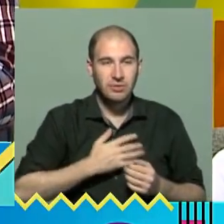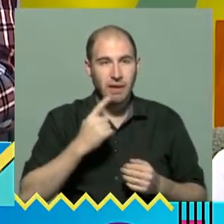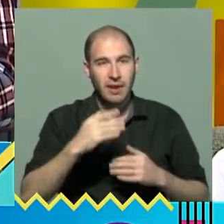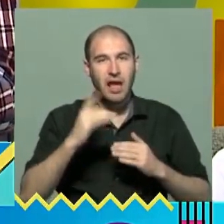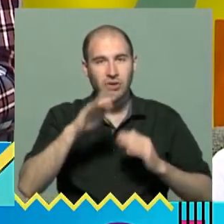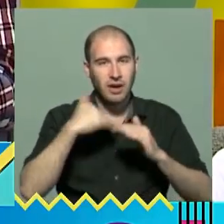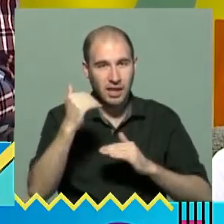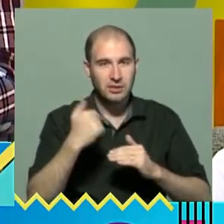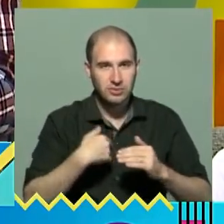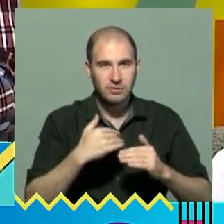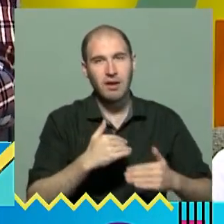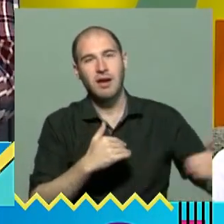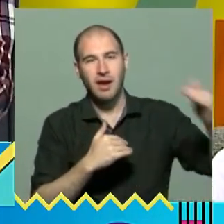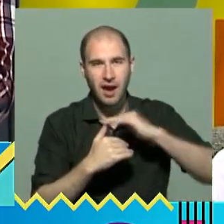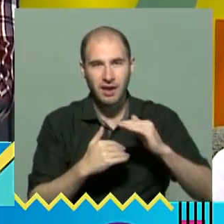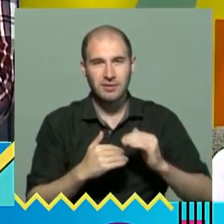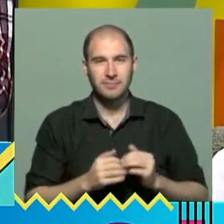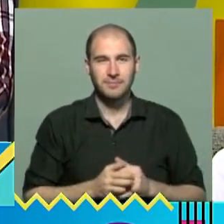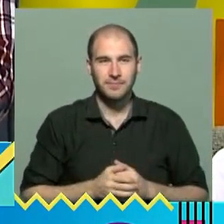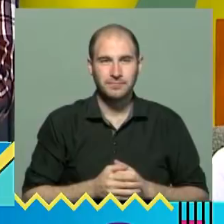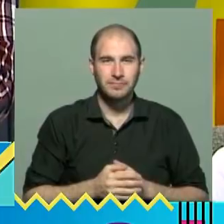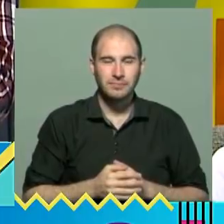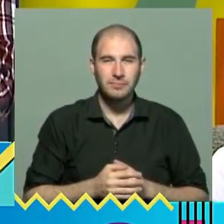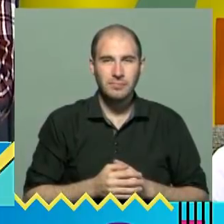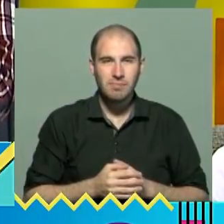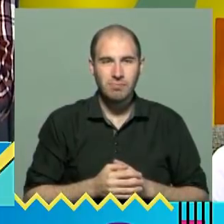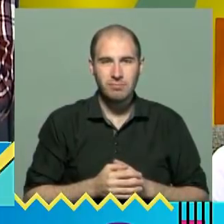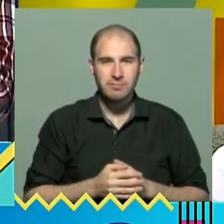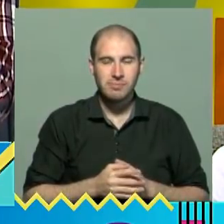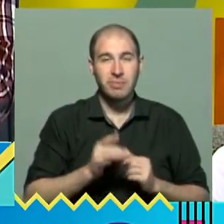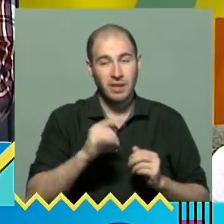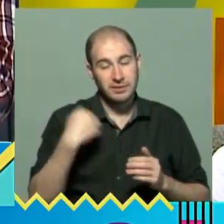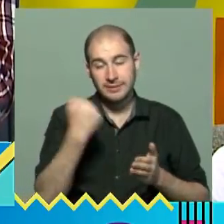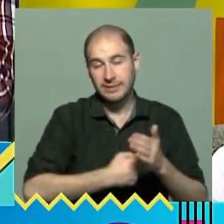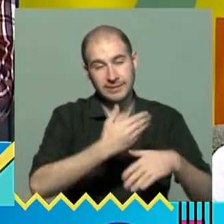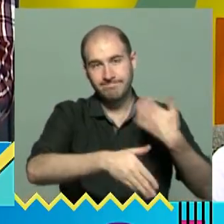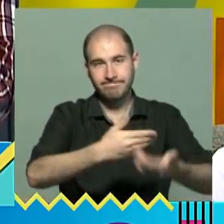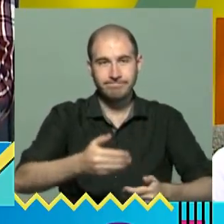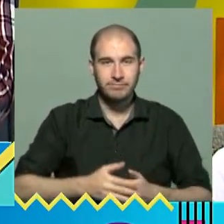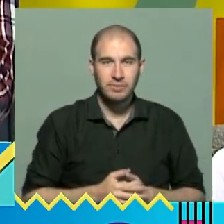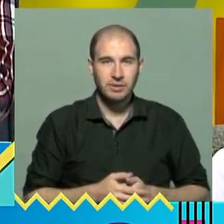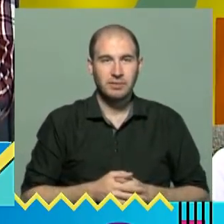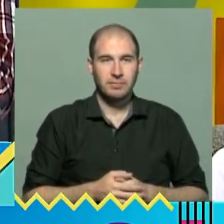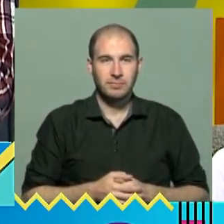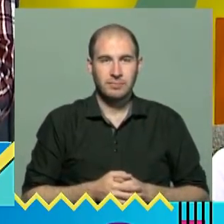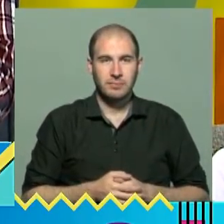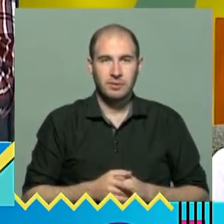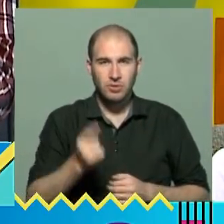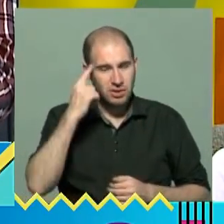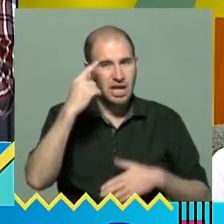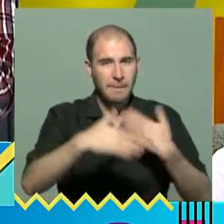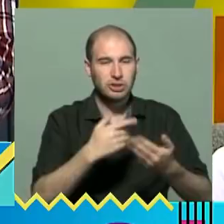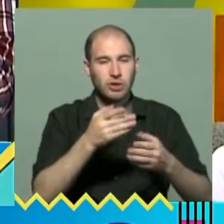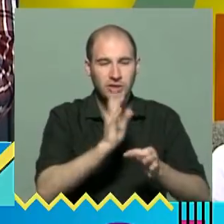bueno, yo lo voy a ganar de esta manera. Y sí, seguir para adelante y nunca dejar de formar